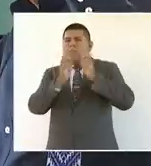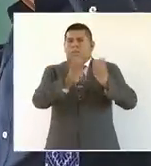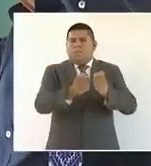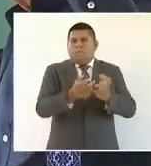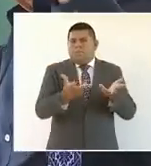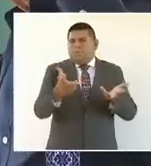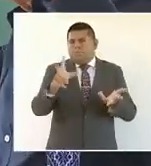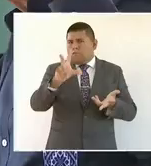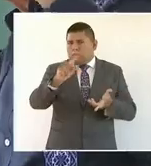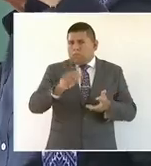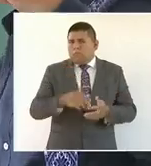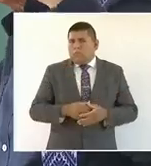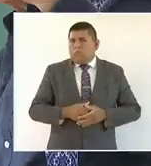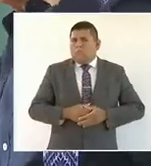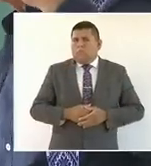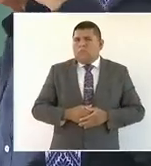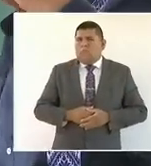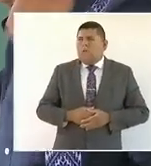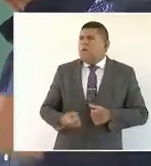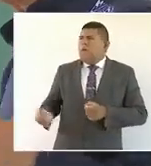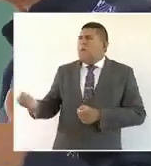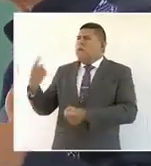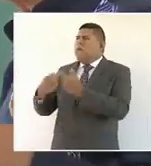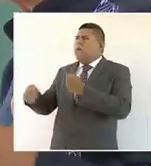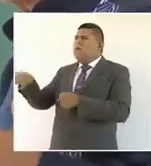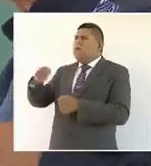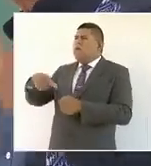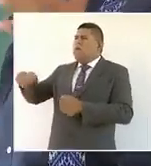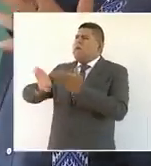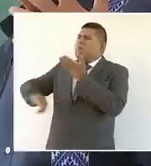a responder nuestros adversarios, los conservadores.